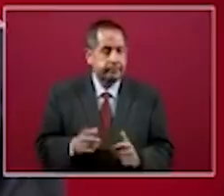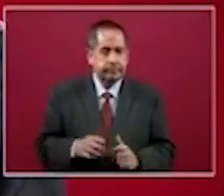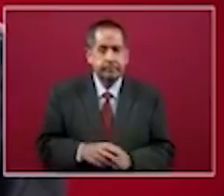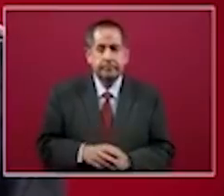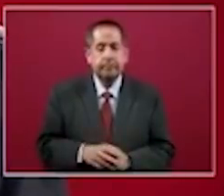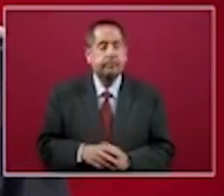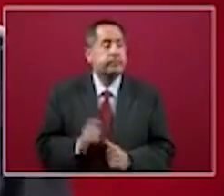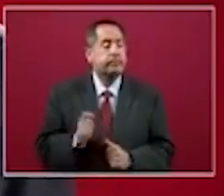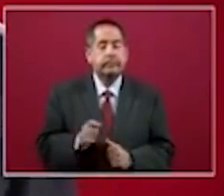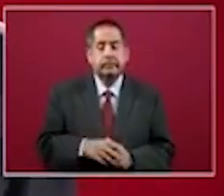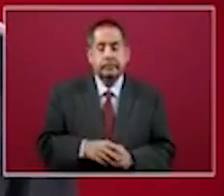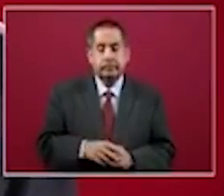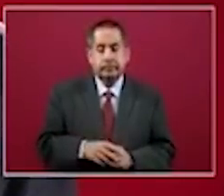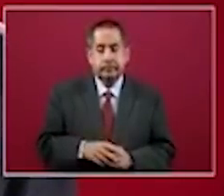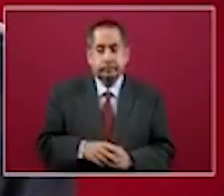desde